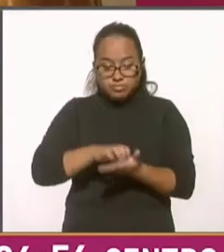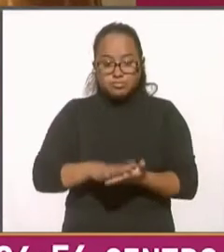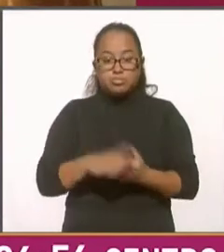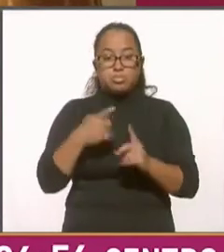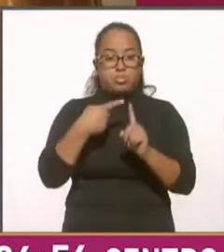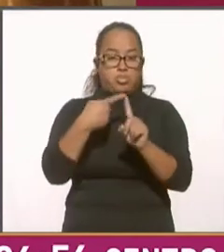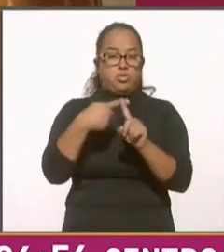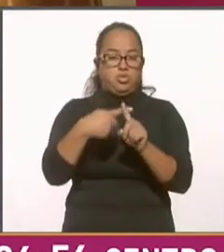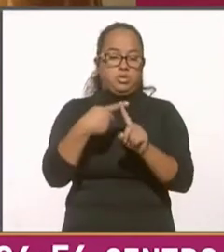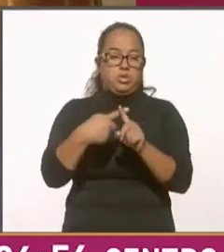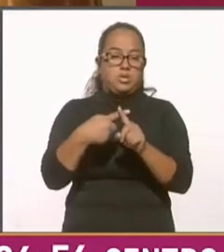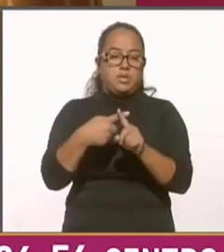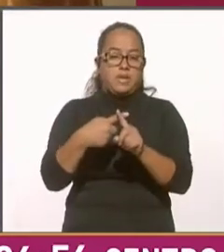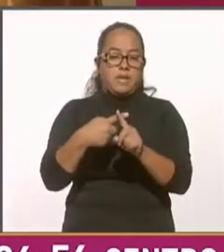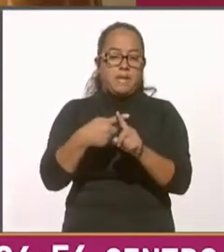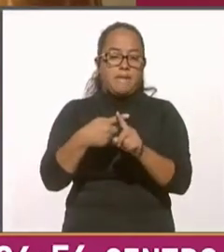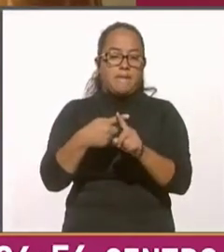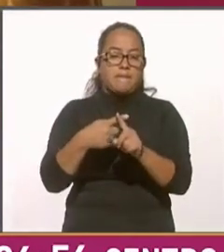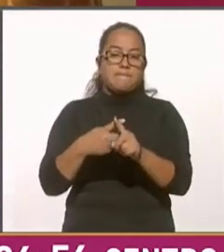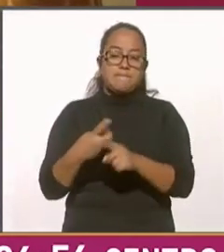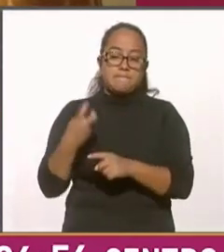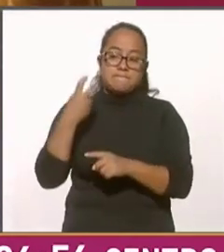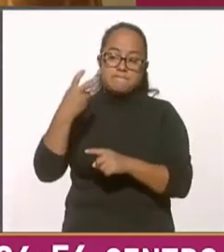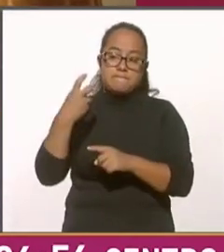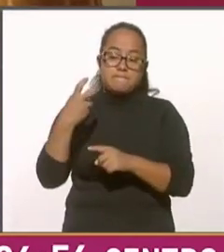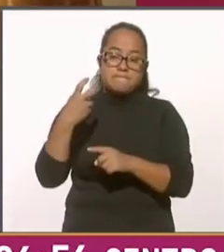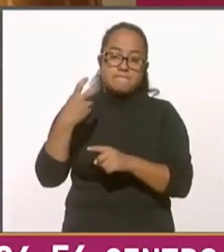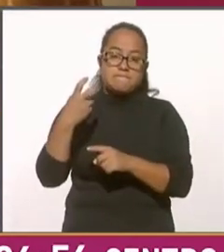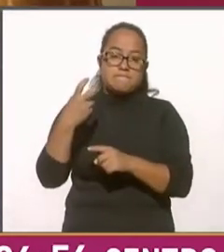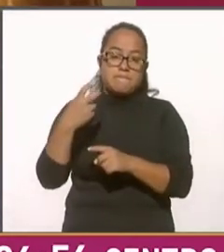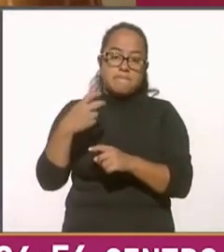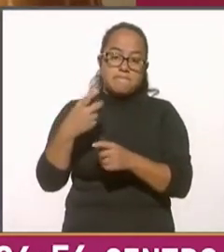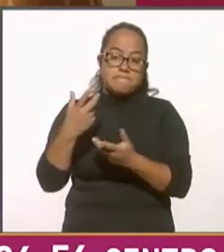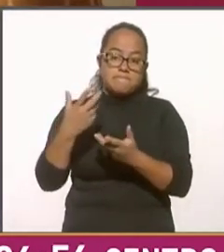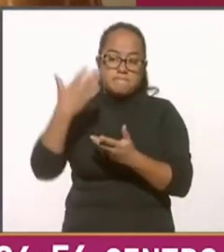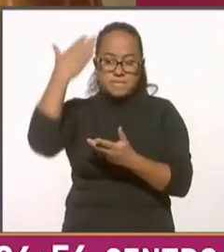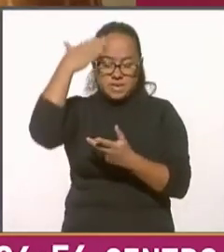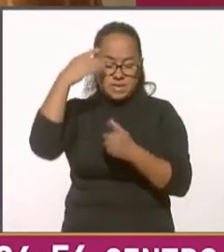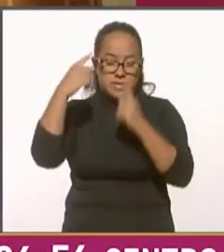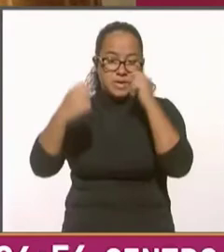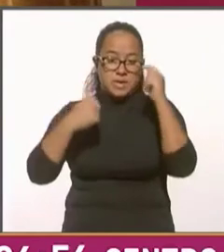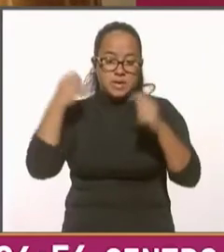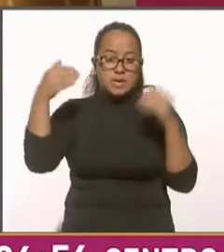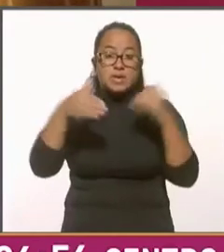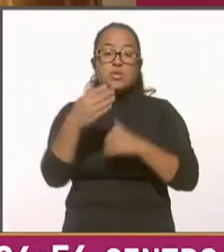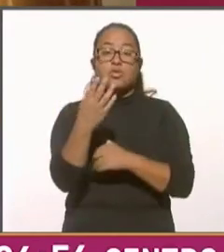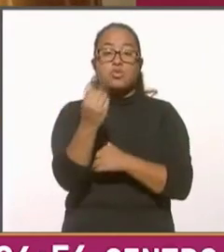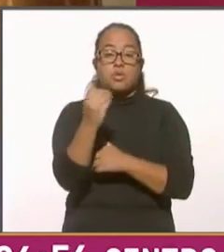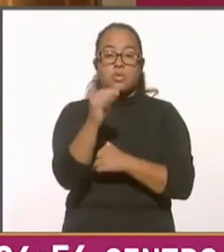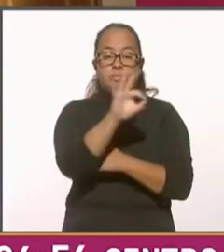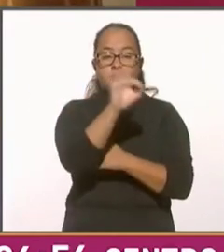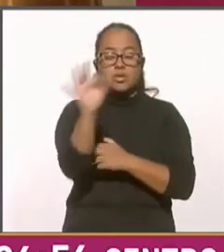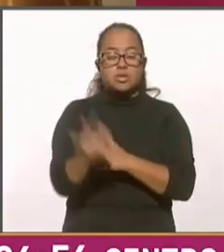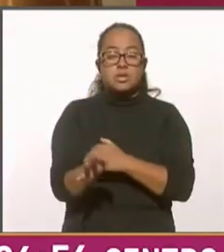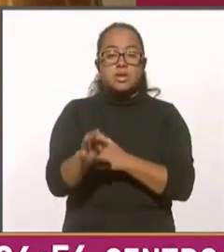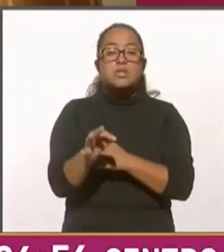positivos respecto a una industria que nos genera, como te decía, pues casi el 9% de